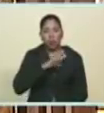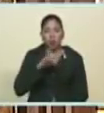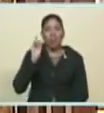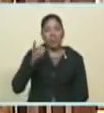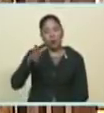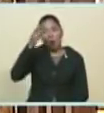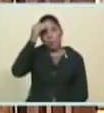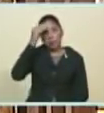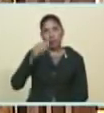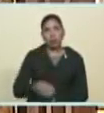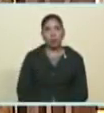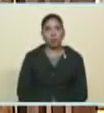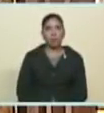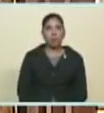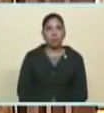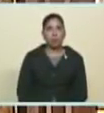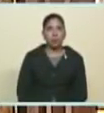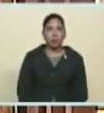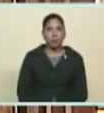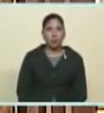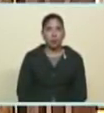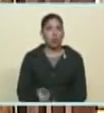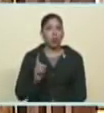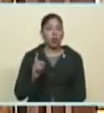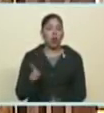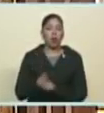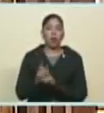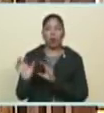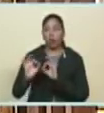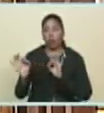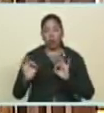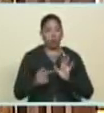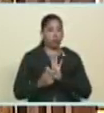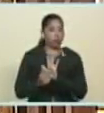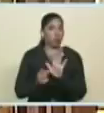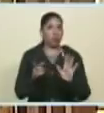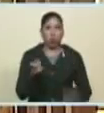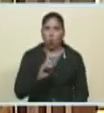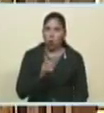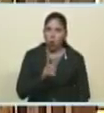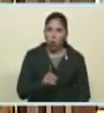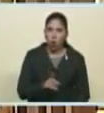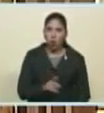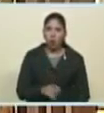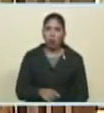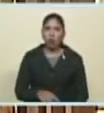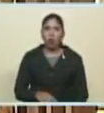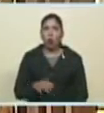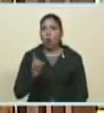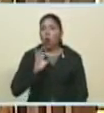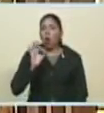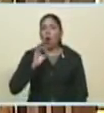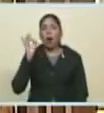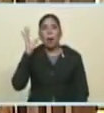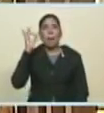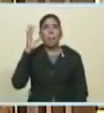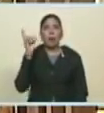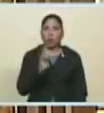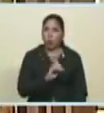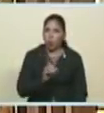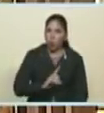historia. No es a través de la improvisación, no es a través del